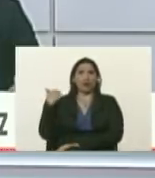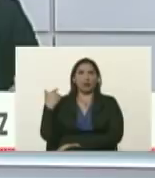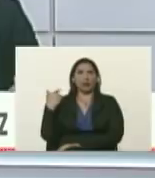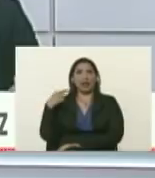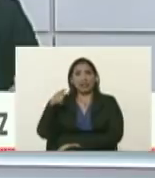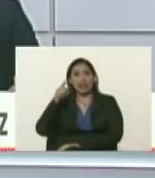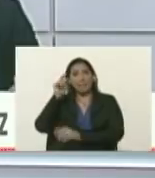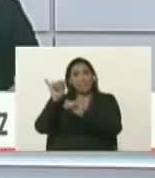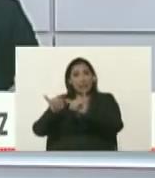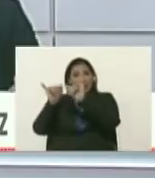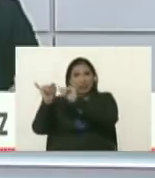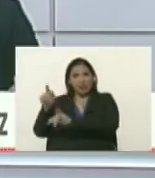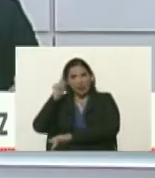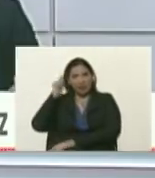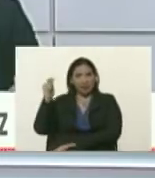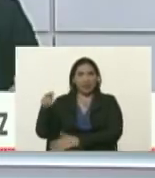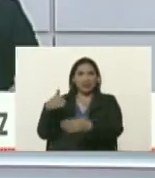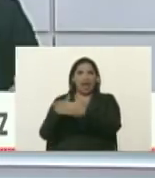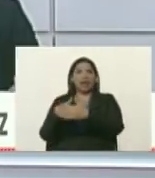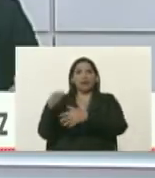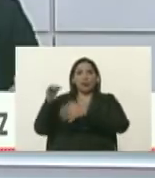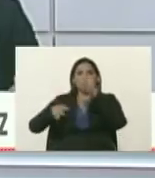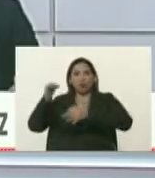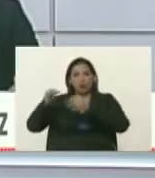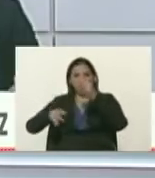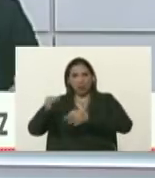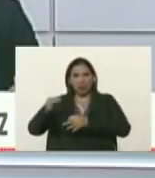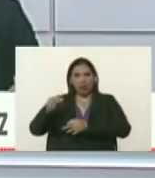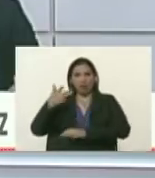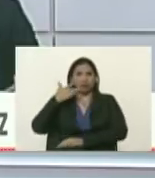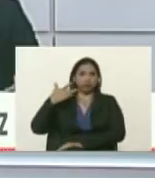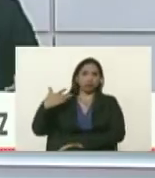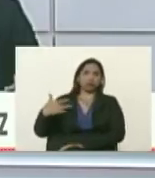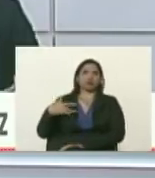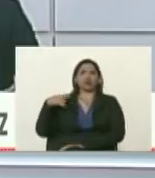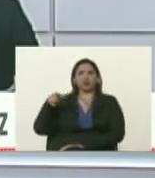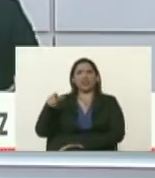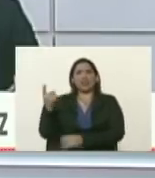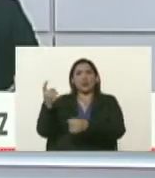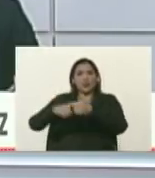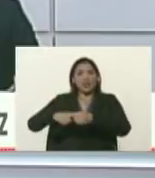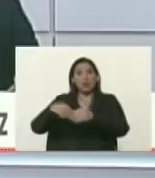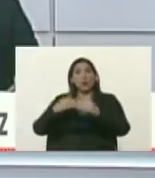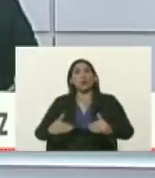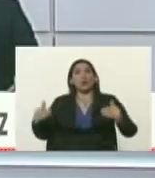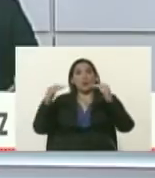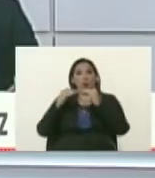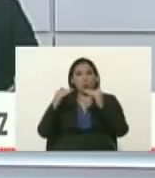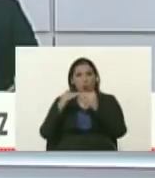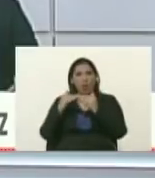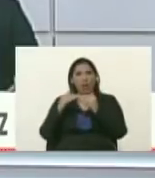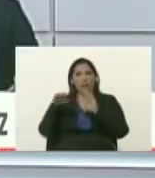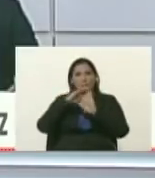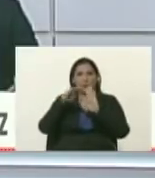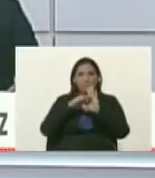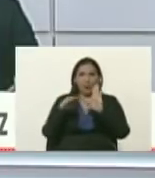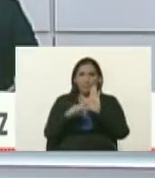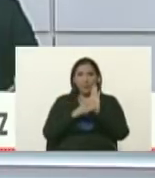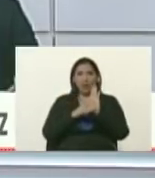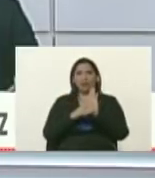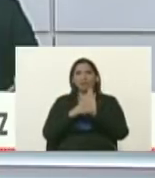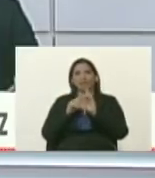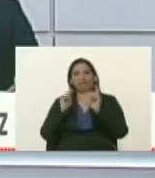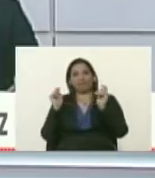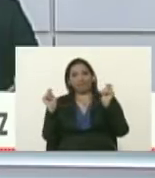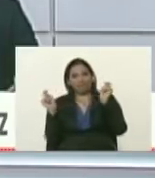tesis forjada antijurídica del alter ego está contenida igualmente en el Estatuto de la